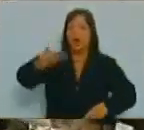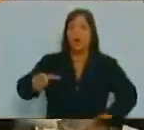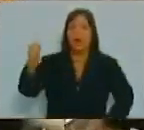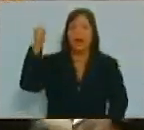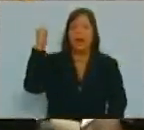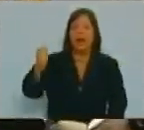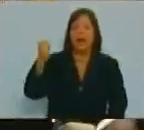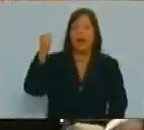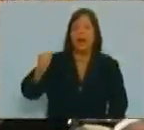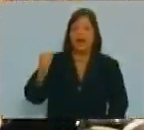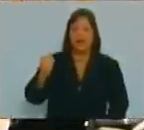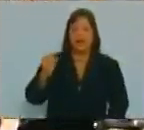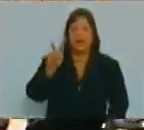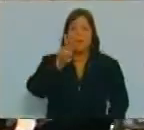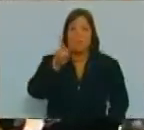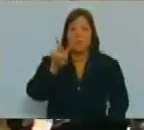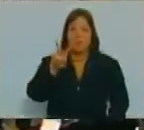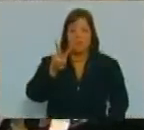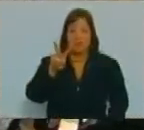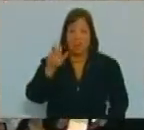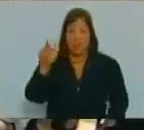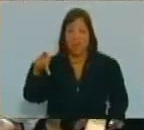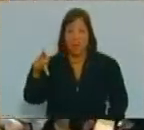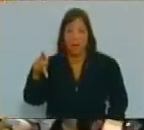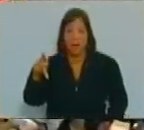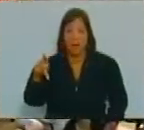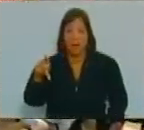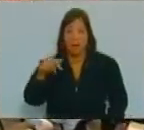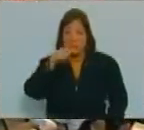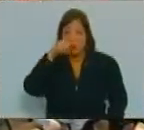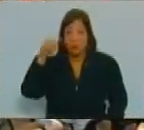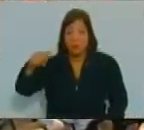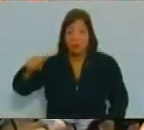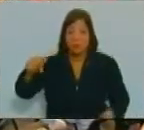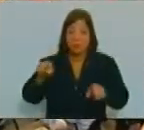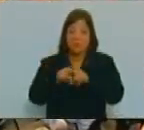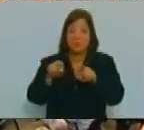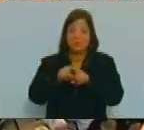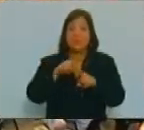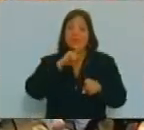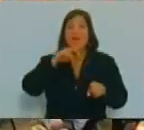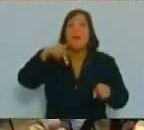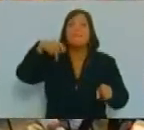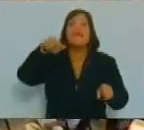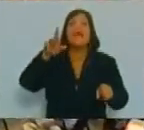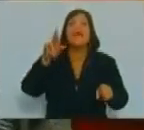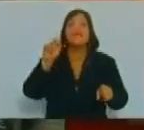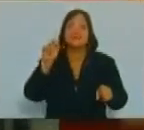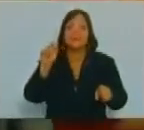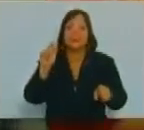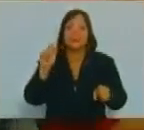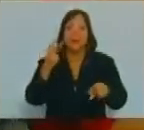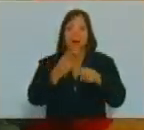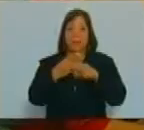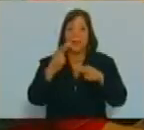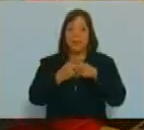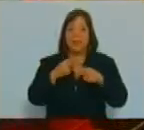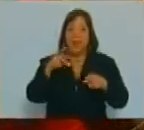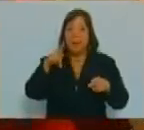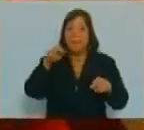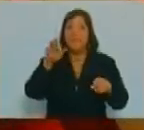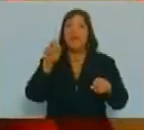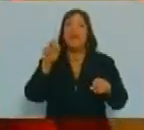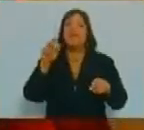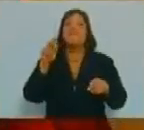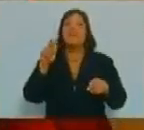de voluntad popular y a su amigo el timón está popular se llama pérez venta de apellido pérez venta